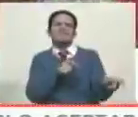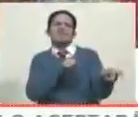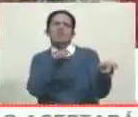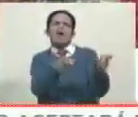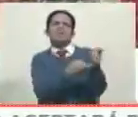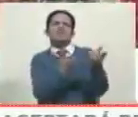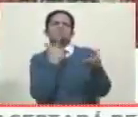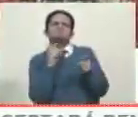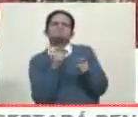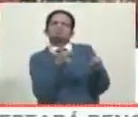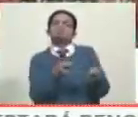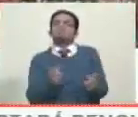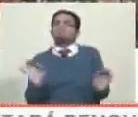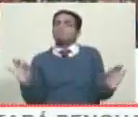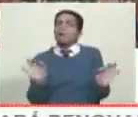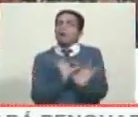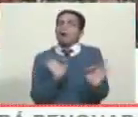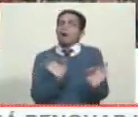nadie